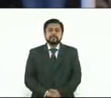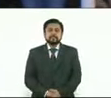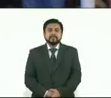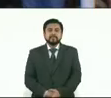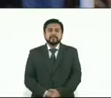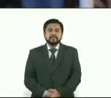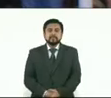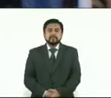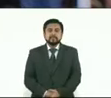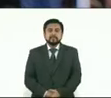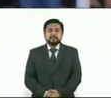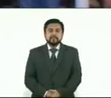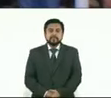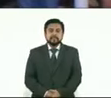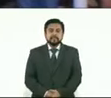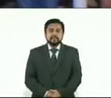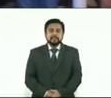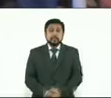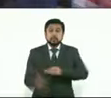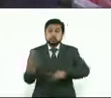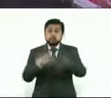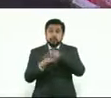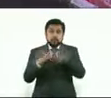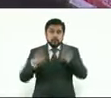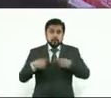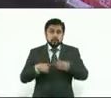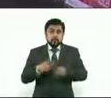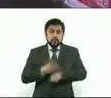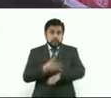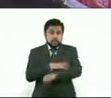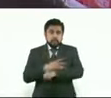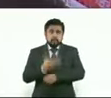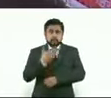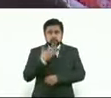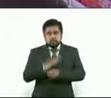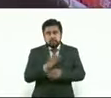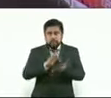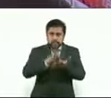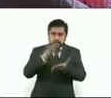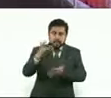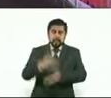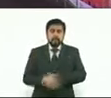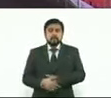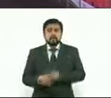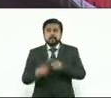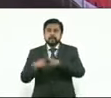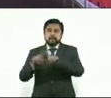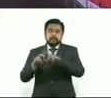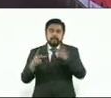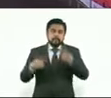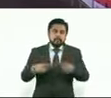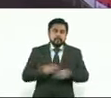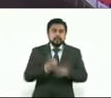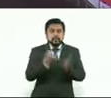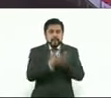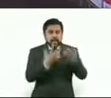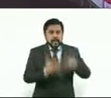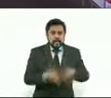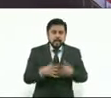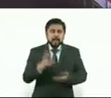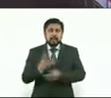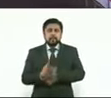Y agradecemos a todos los demás miembros que nos acompañan, entre directivos y patrocinadores. Muchísimas gracias por estar con nosotros